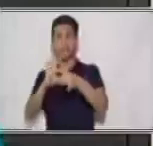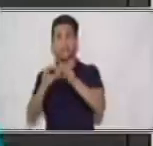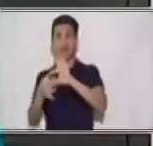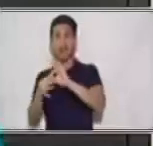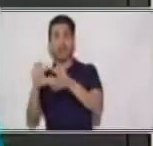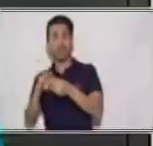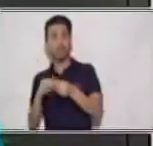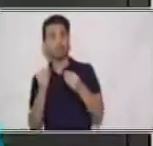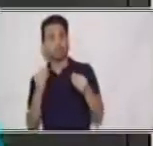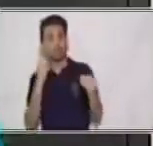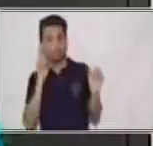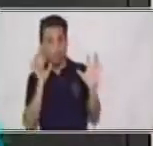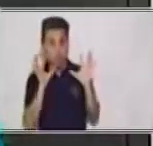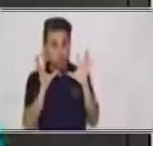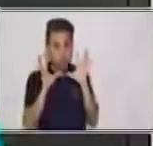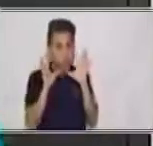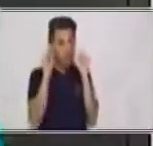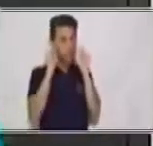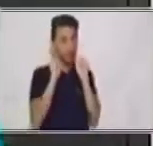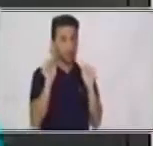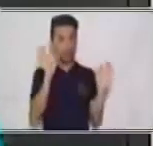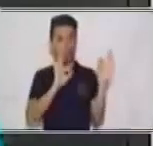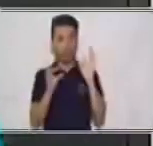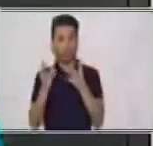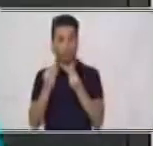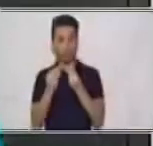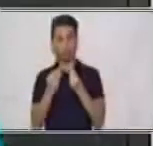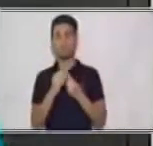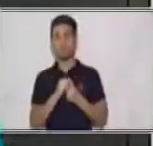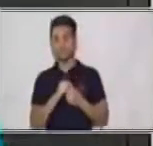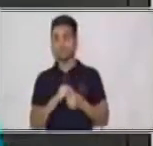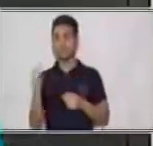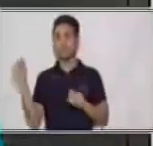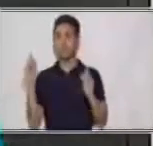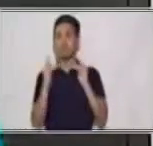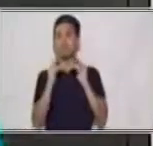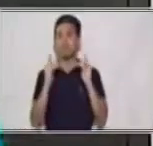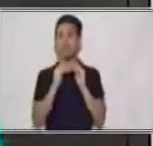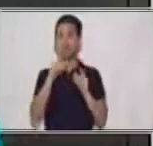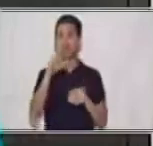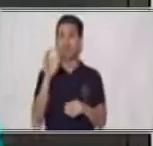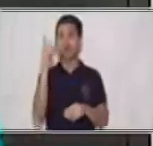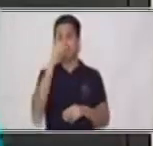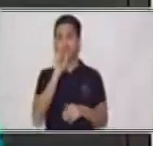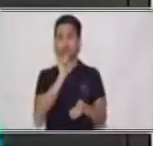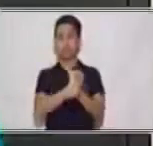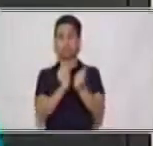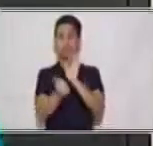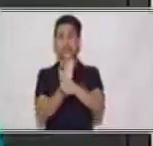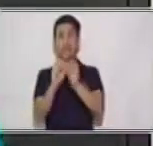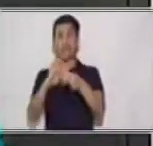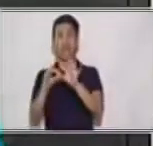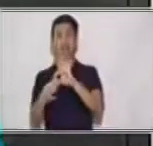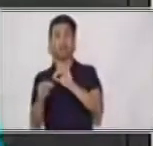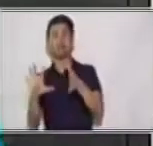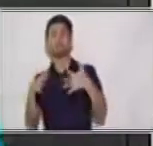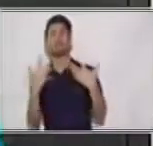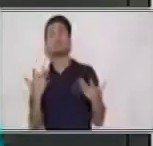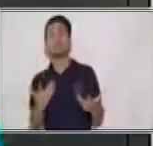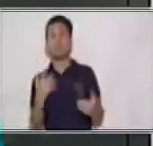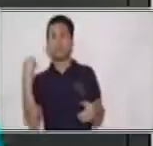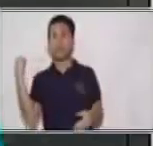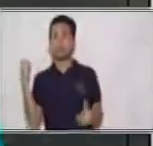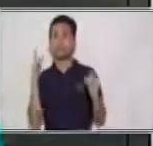o mucho terror. ¿Qué podemos hablar de los Puentes de los Esclavos? Pues se le llama Puente de los Esclavos porque antes ese puente lo